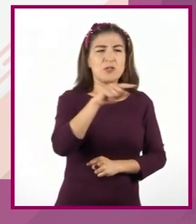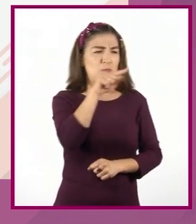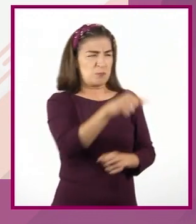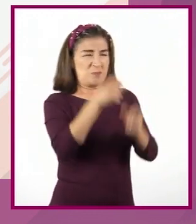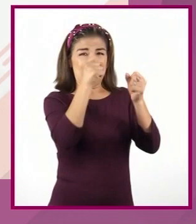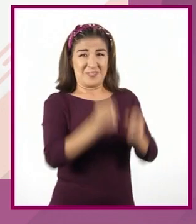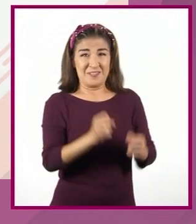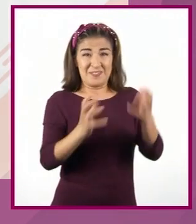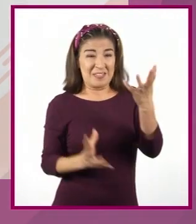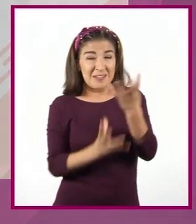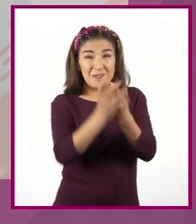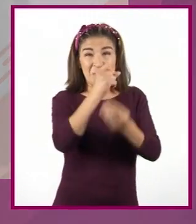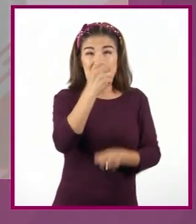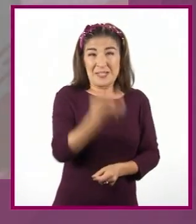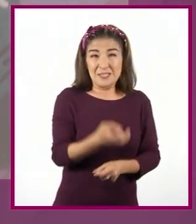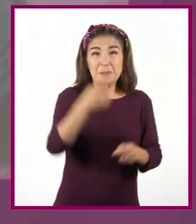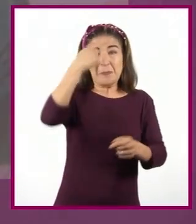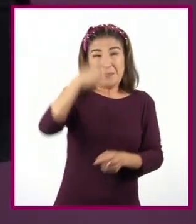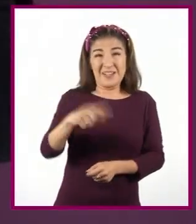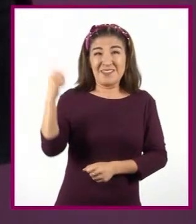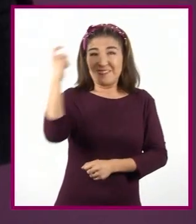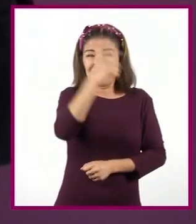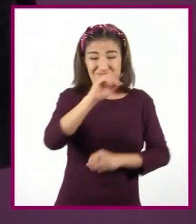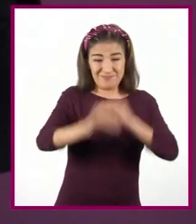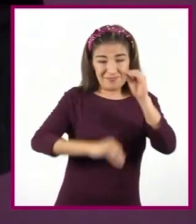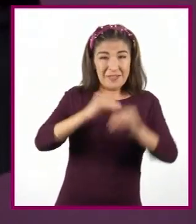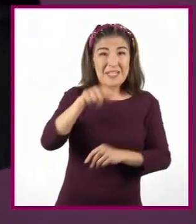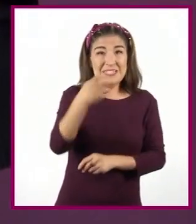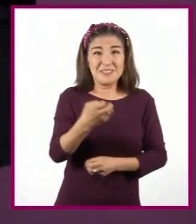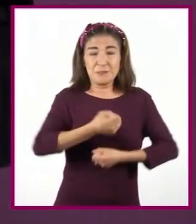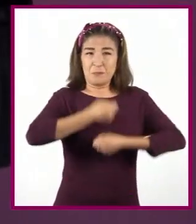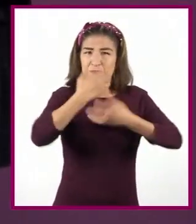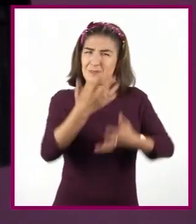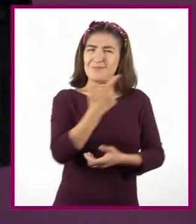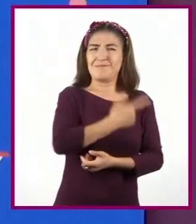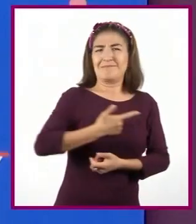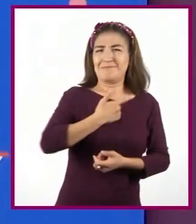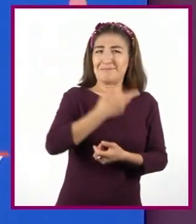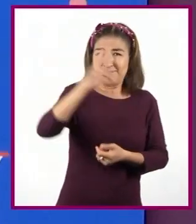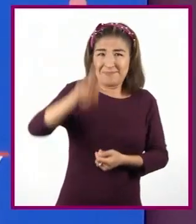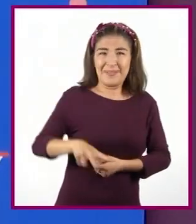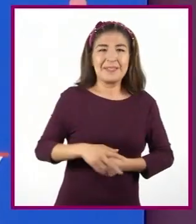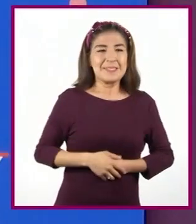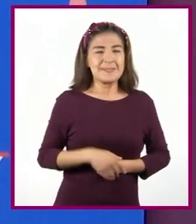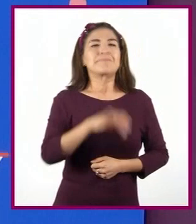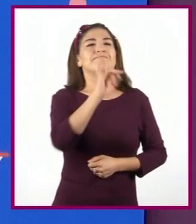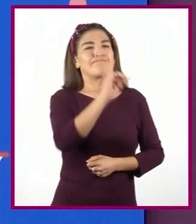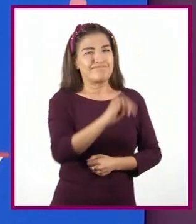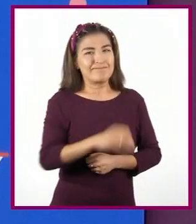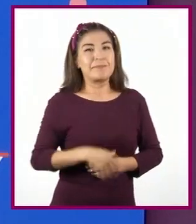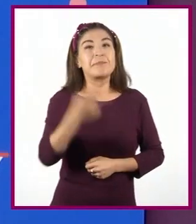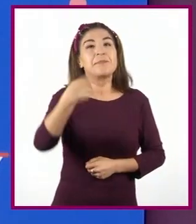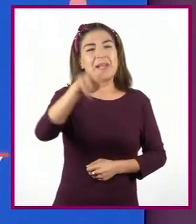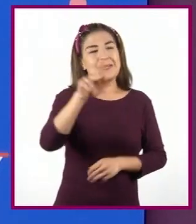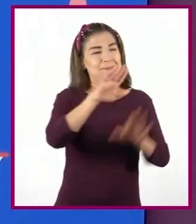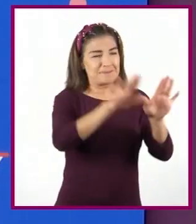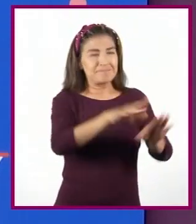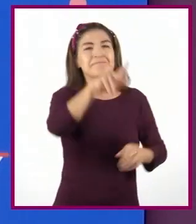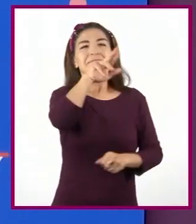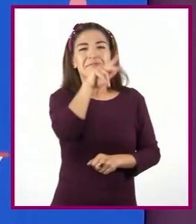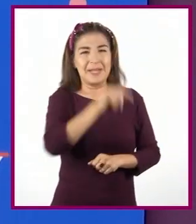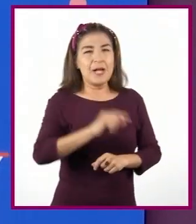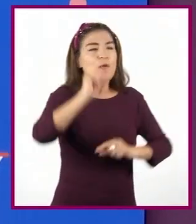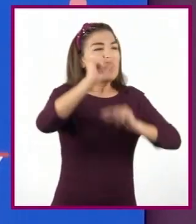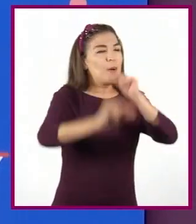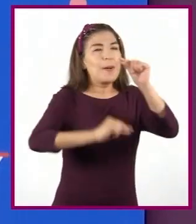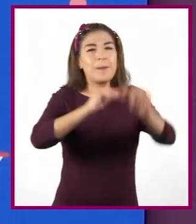de que esas cosas tan difíciles están en los cuentos que nos gustan tanto? Sí, pero no te preocupes. Iremos viendo